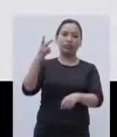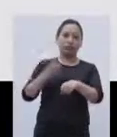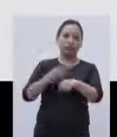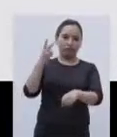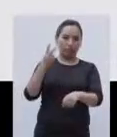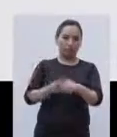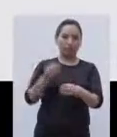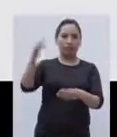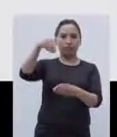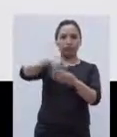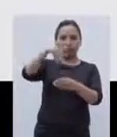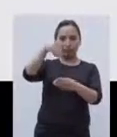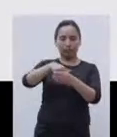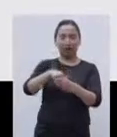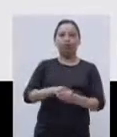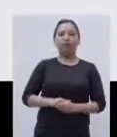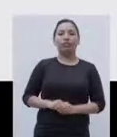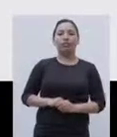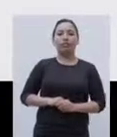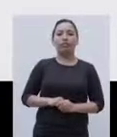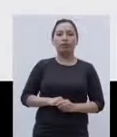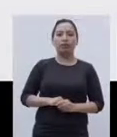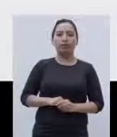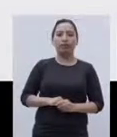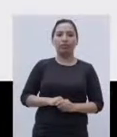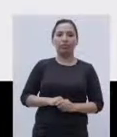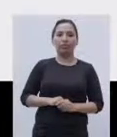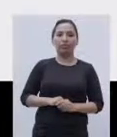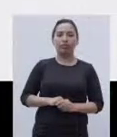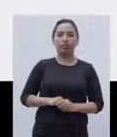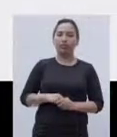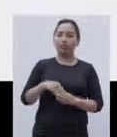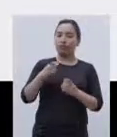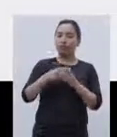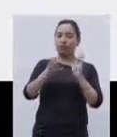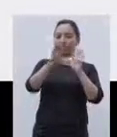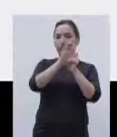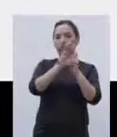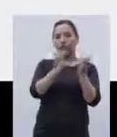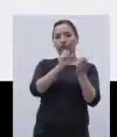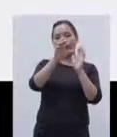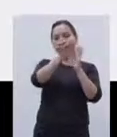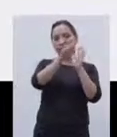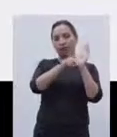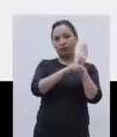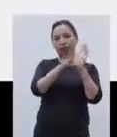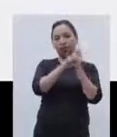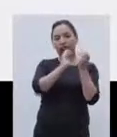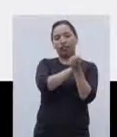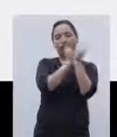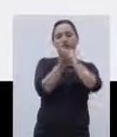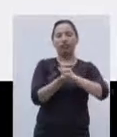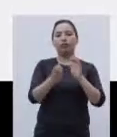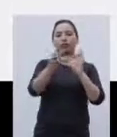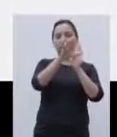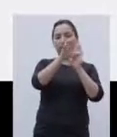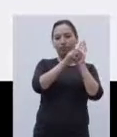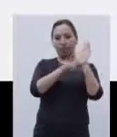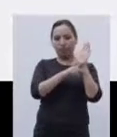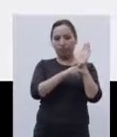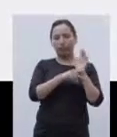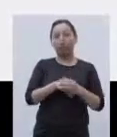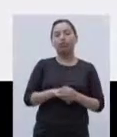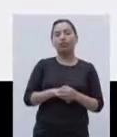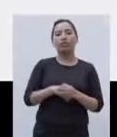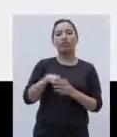del Estado puedan ser reelectas o reelectos por dos veces de manera continua? Por disposición transitoria de la Ley de Reforma